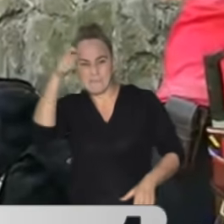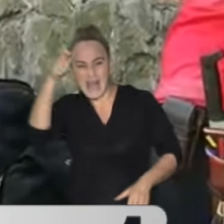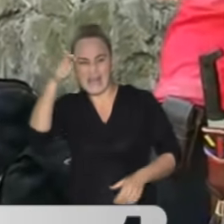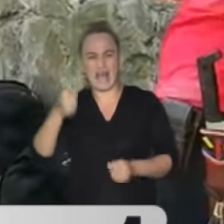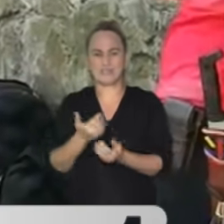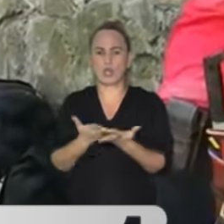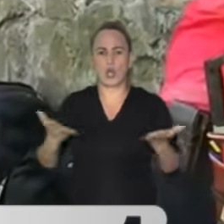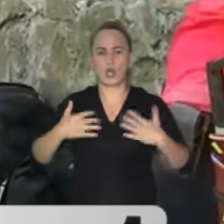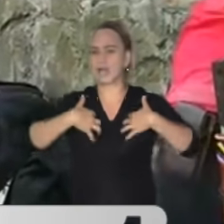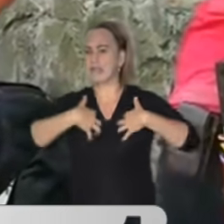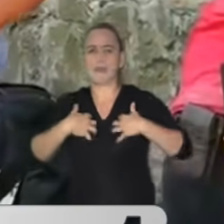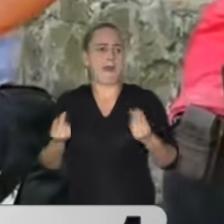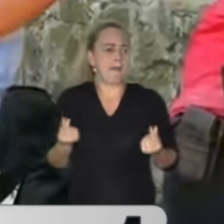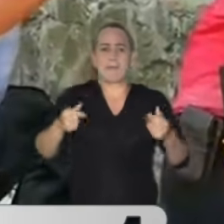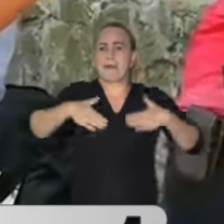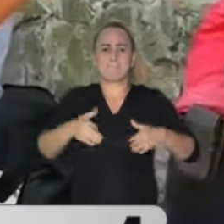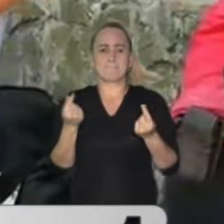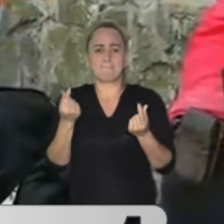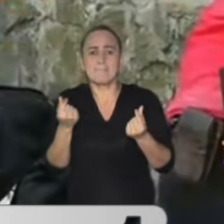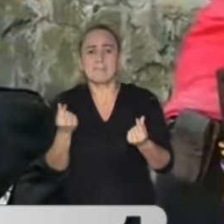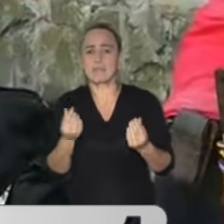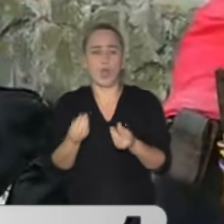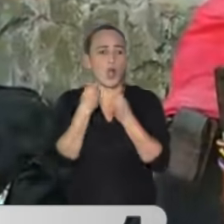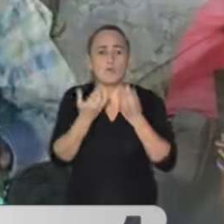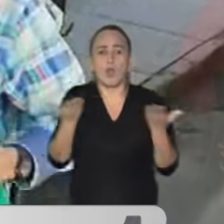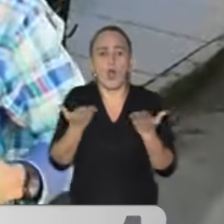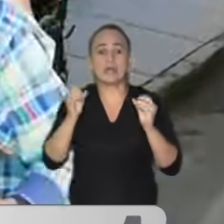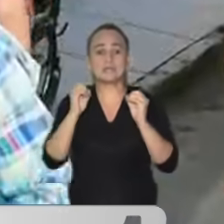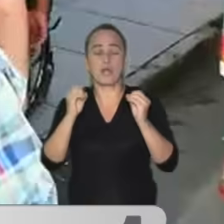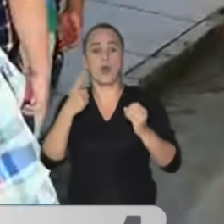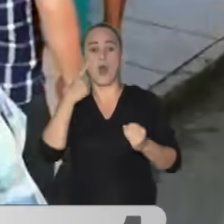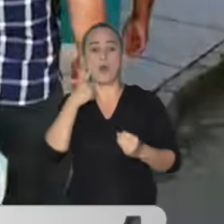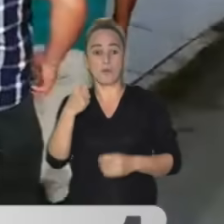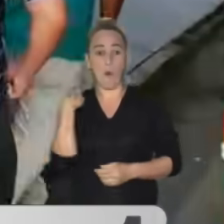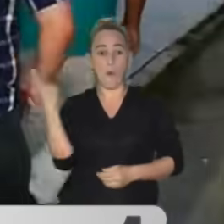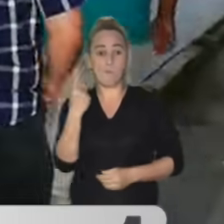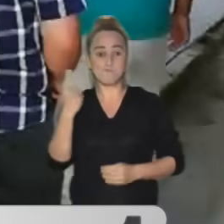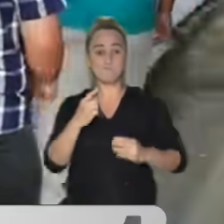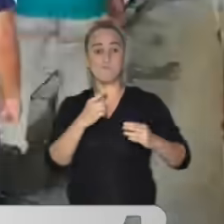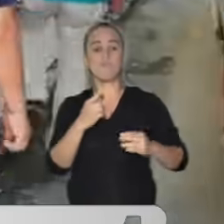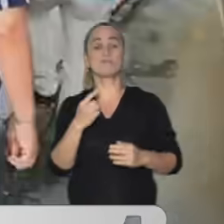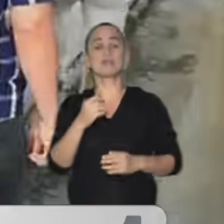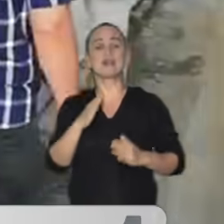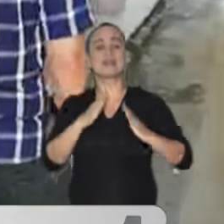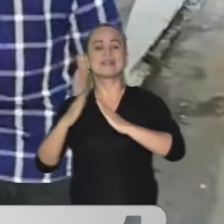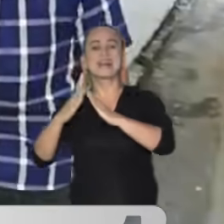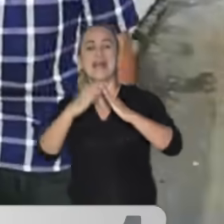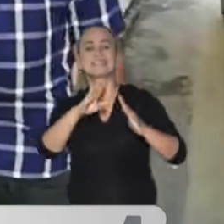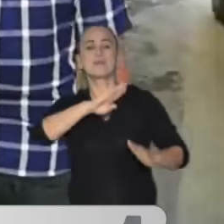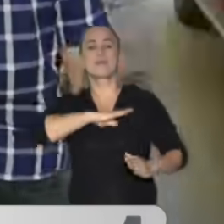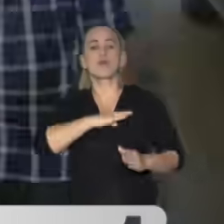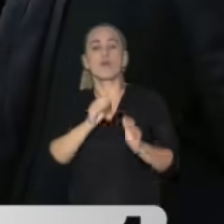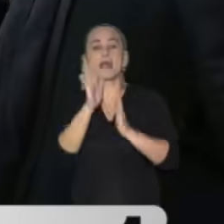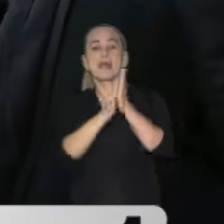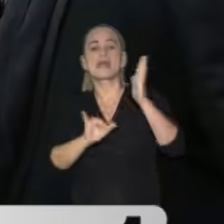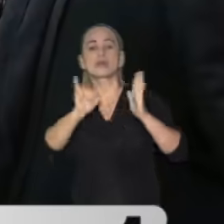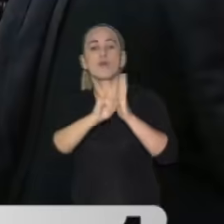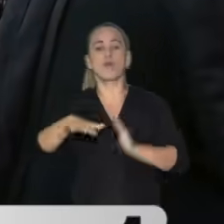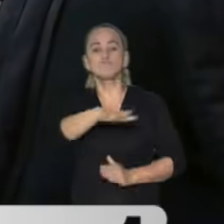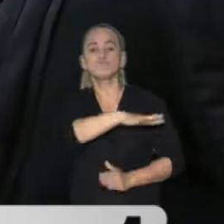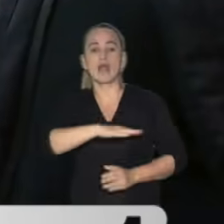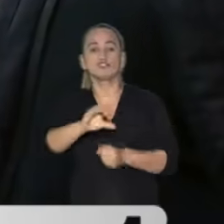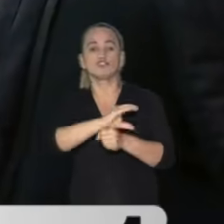tienen mayores insumos ni tampoco alimentación. Ellos permanecen, algunos en las calles del municipio de Ituango, en el casco